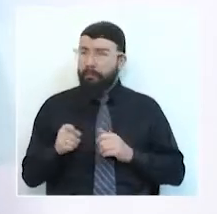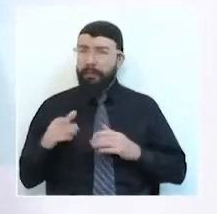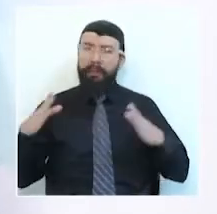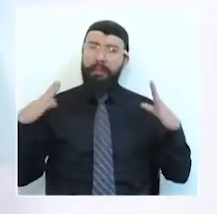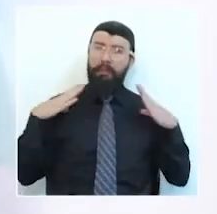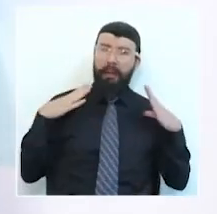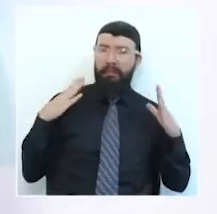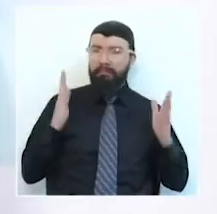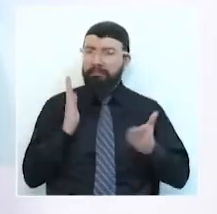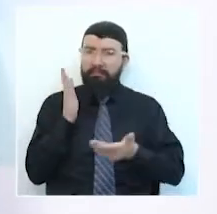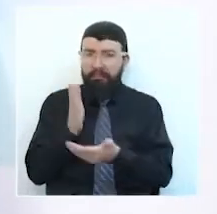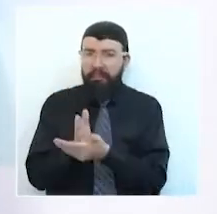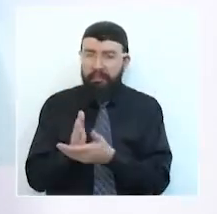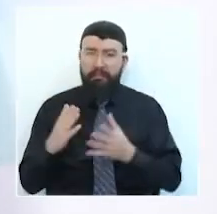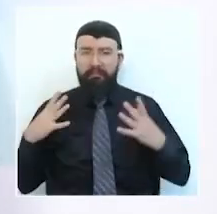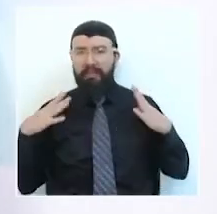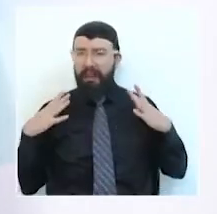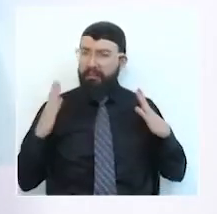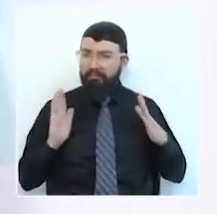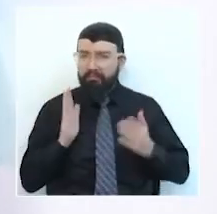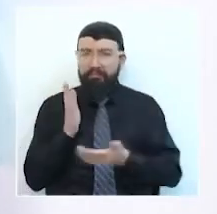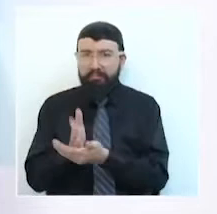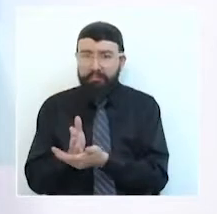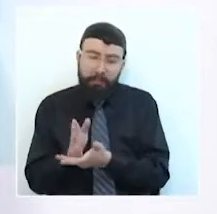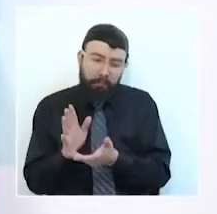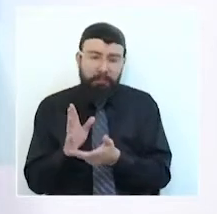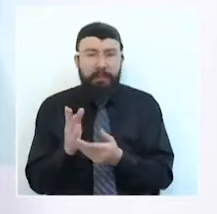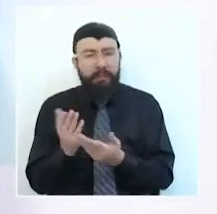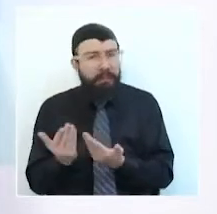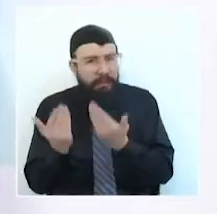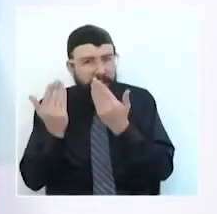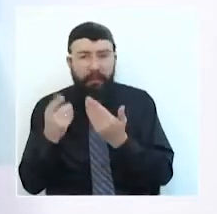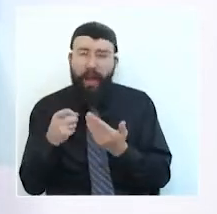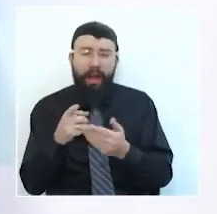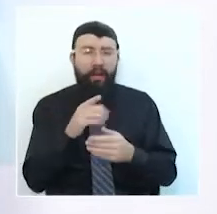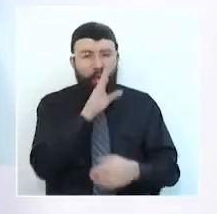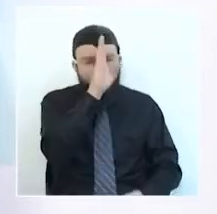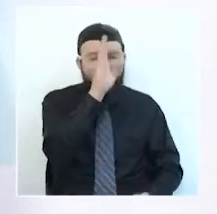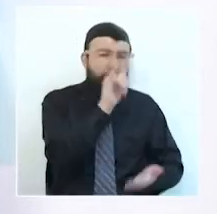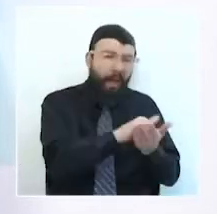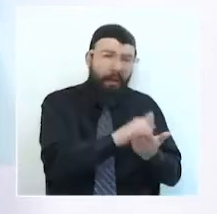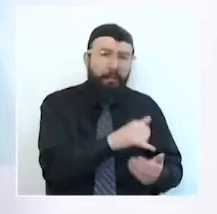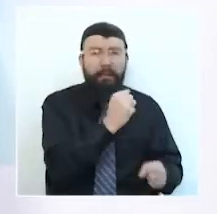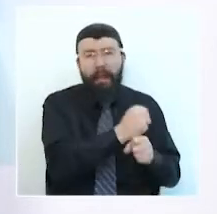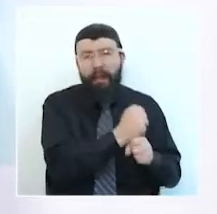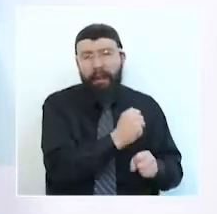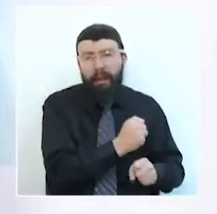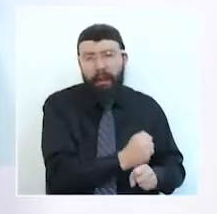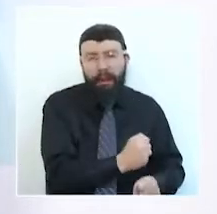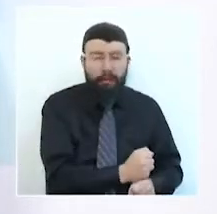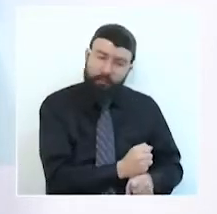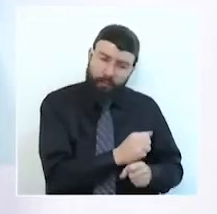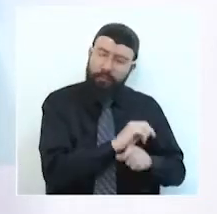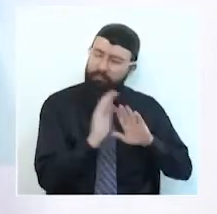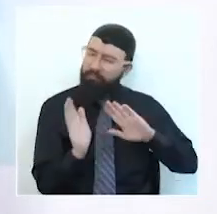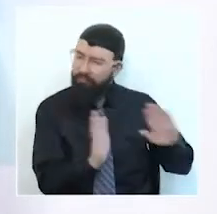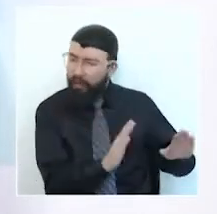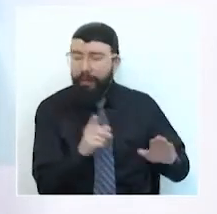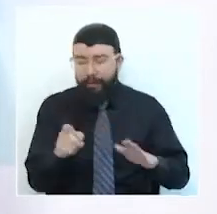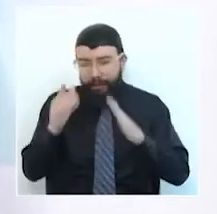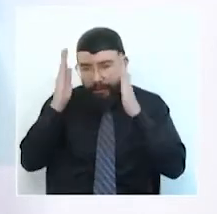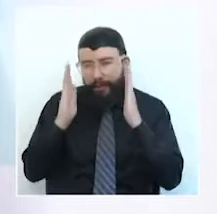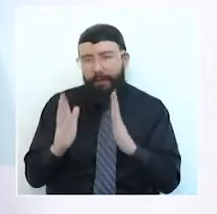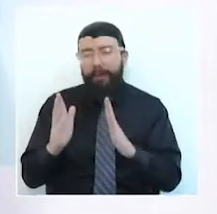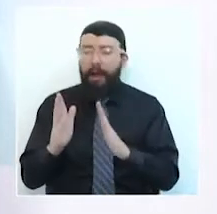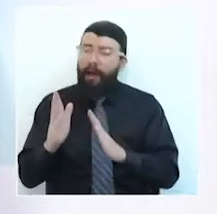momento perfecto para cambiar hábitos diferentes para de alguna manera aprovechar y buscar también